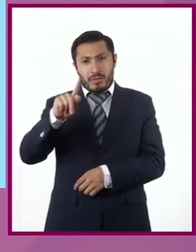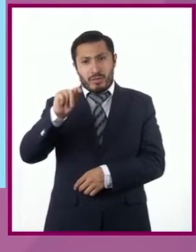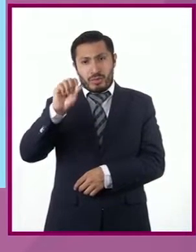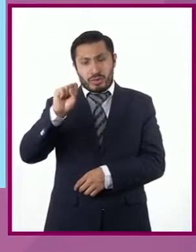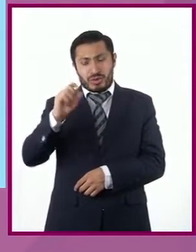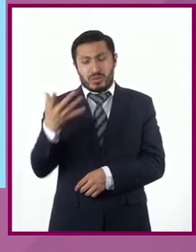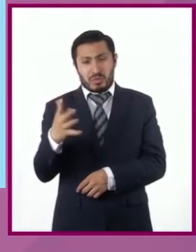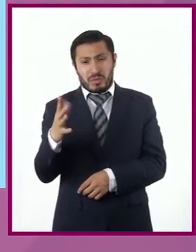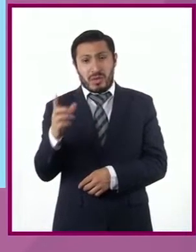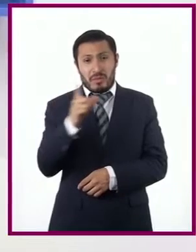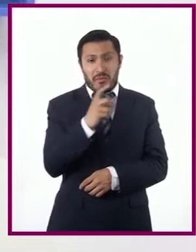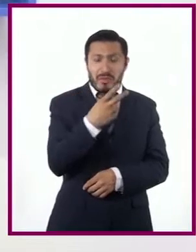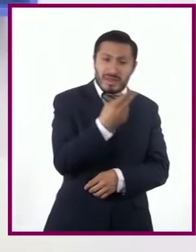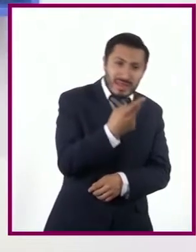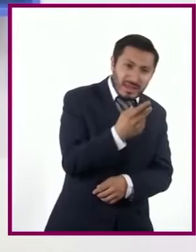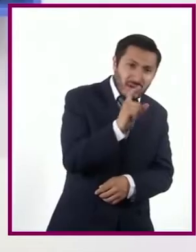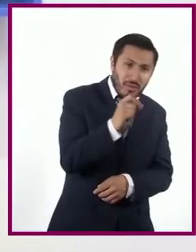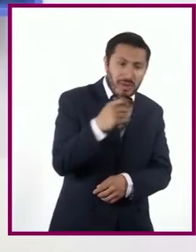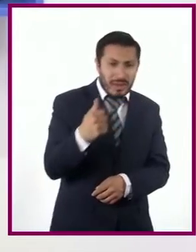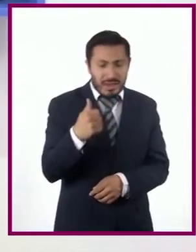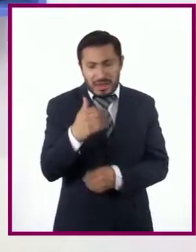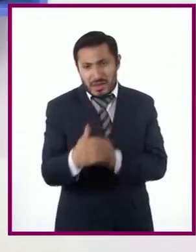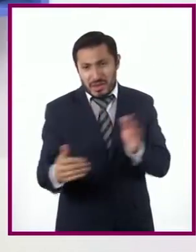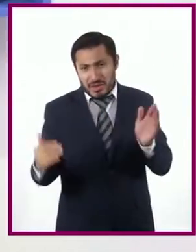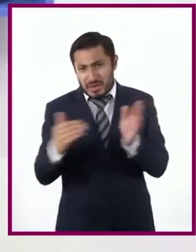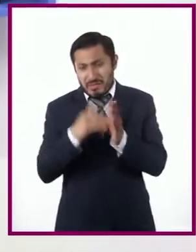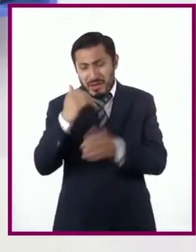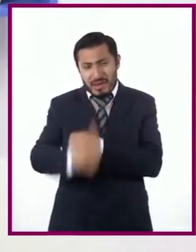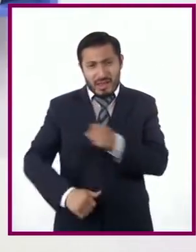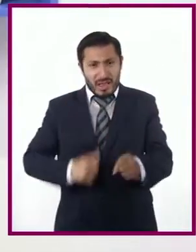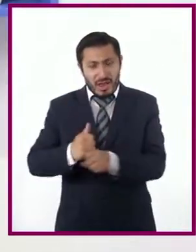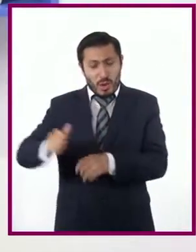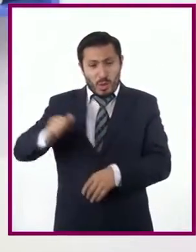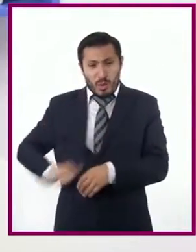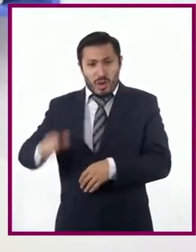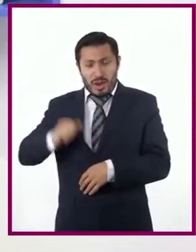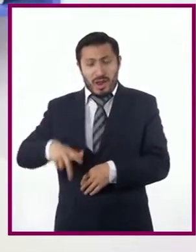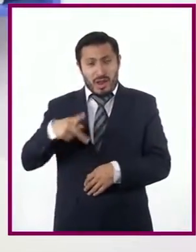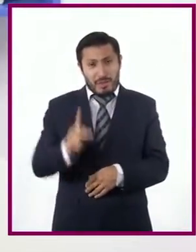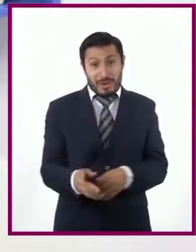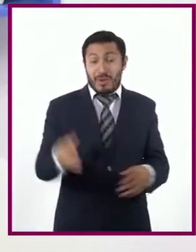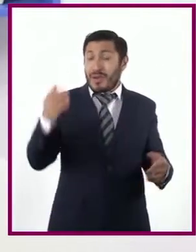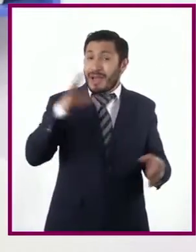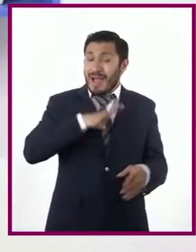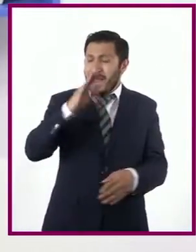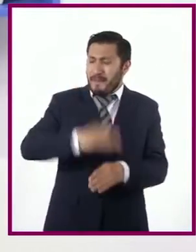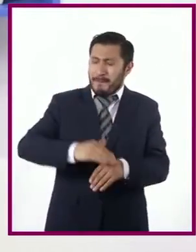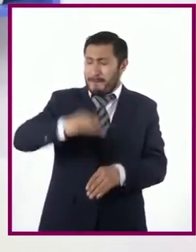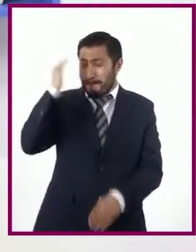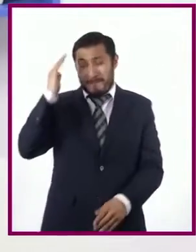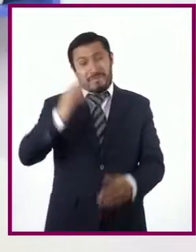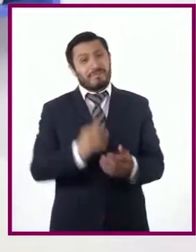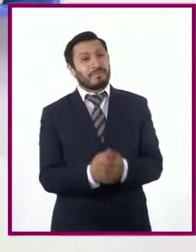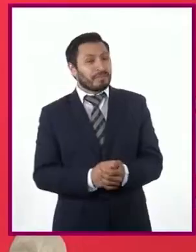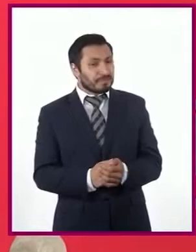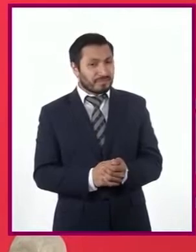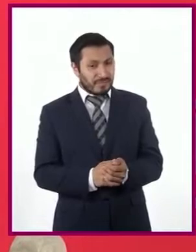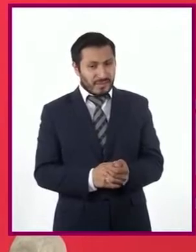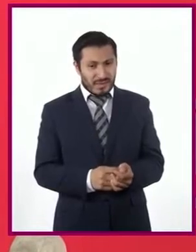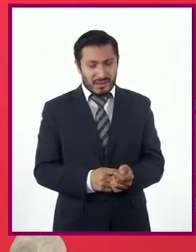26 mil años de antigüedad. Sin embargo, no es la primera vez que se encuentran restos de estos majestuosos animales.